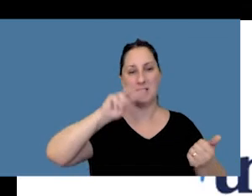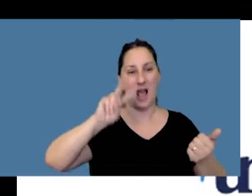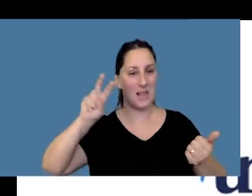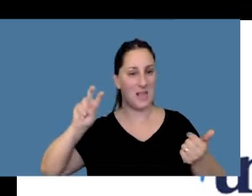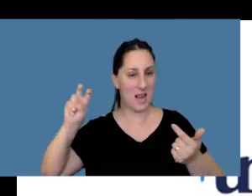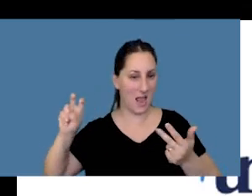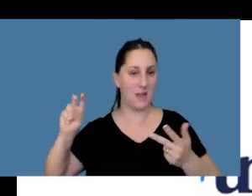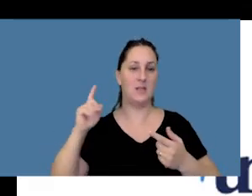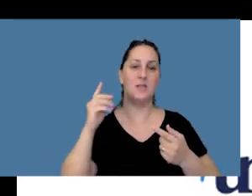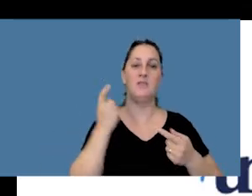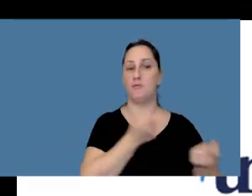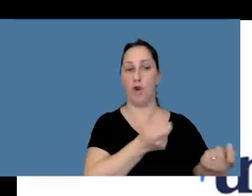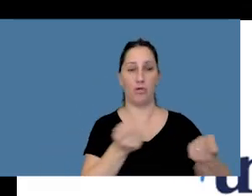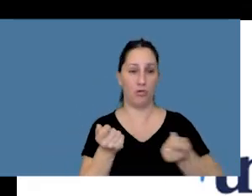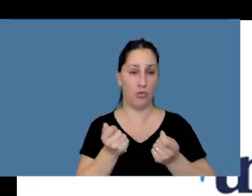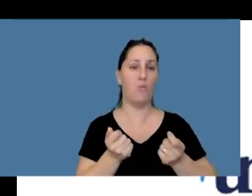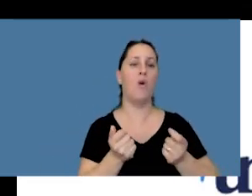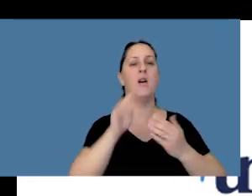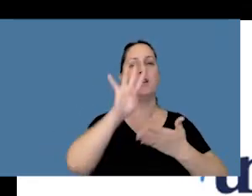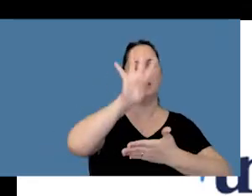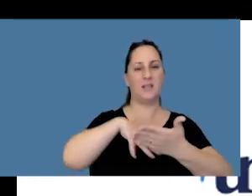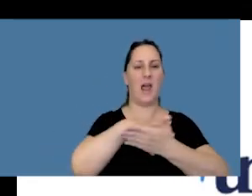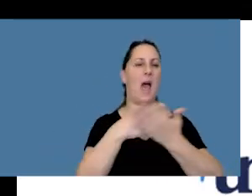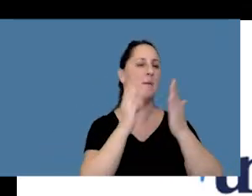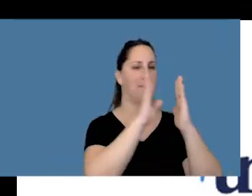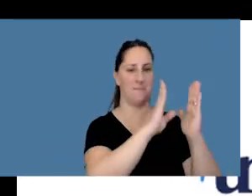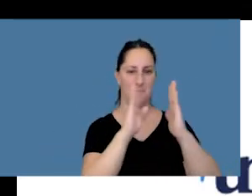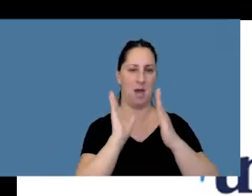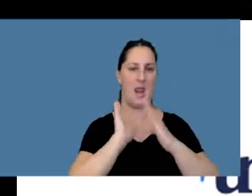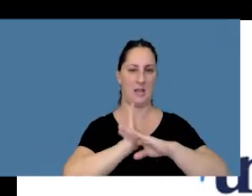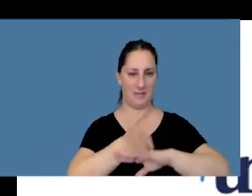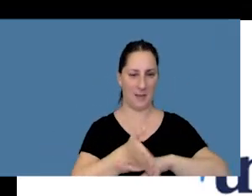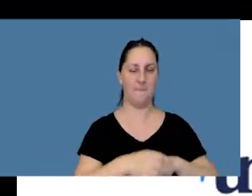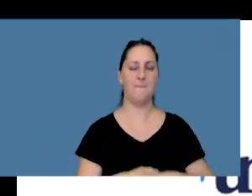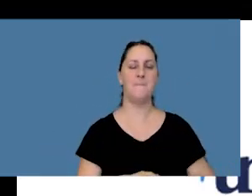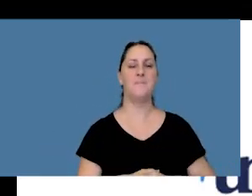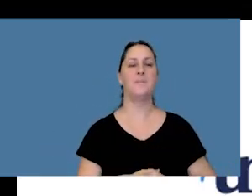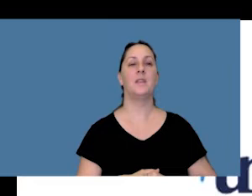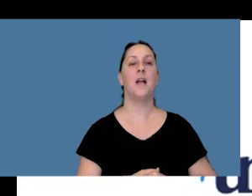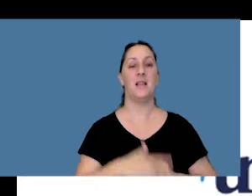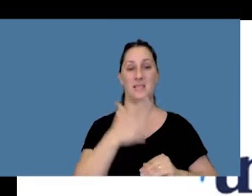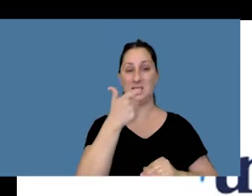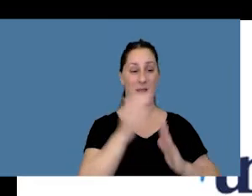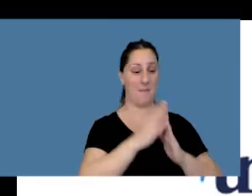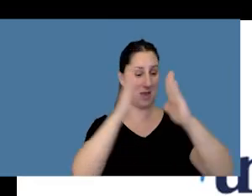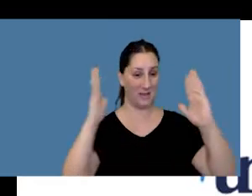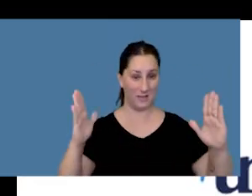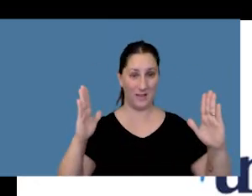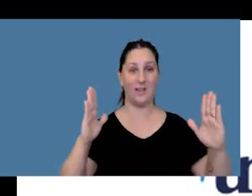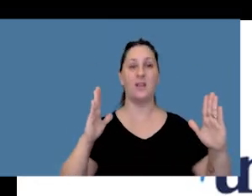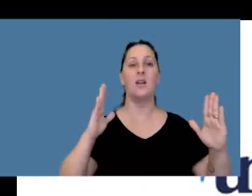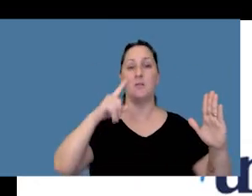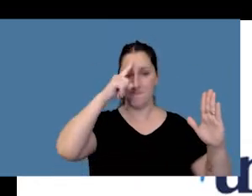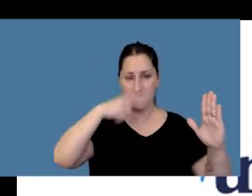y consumos dentro de la tabla de parámetros para ingresar. Ni bien tengamos un semestre calendario completo,